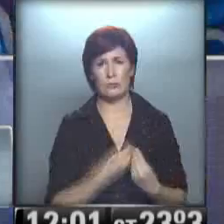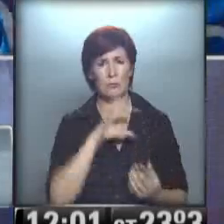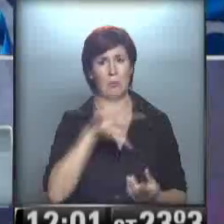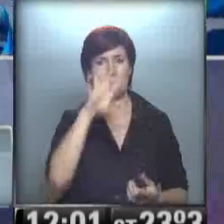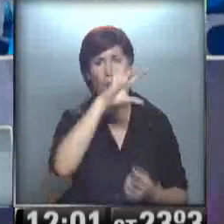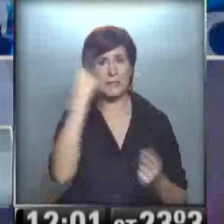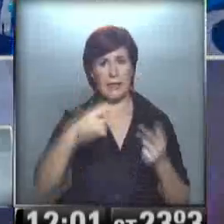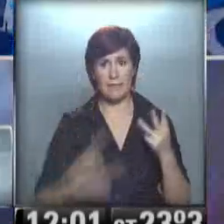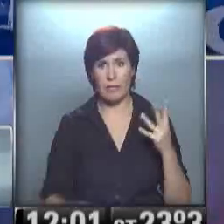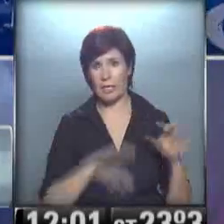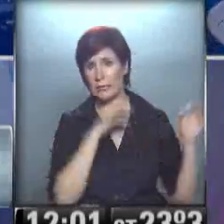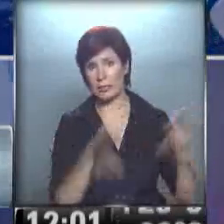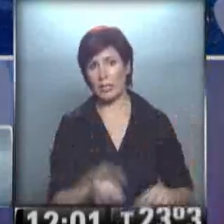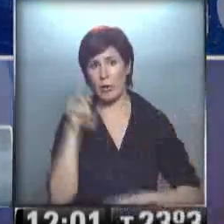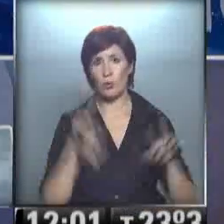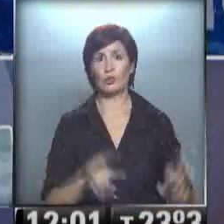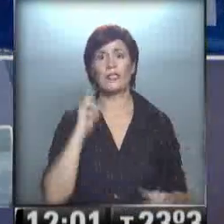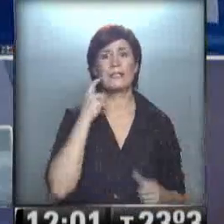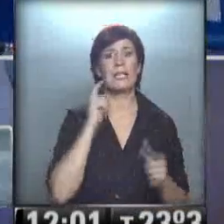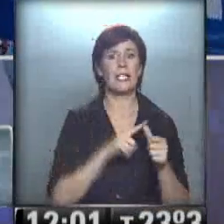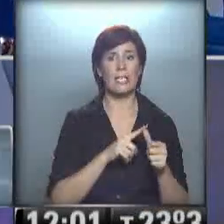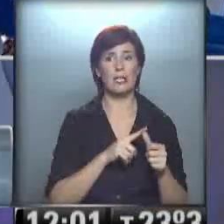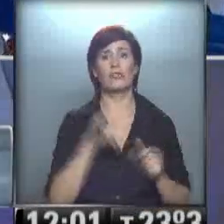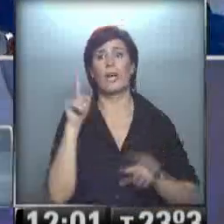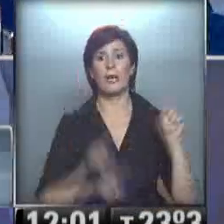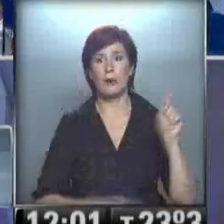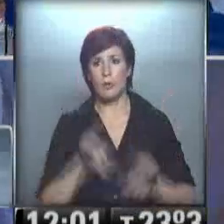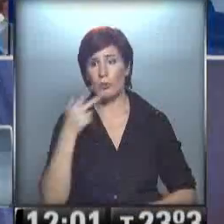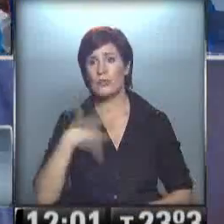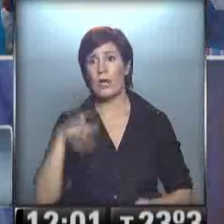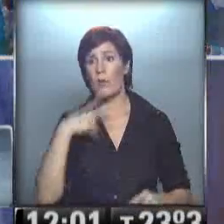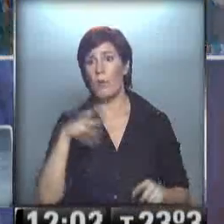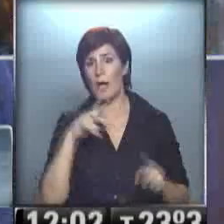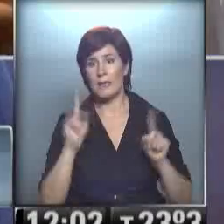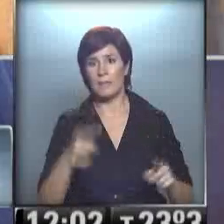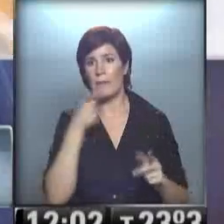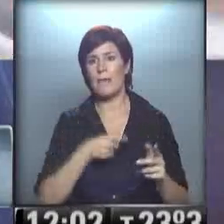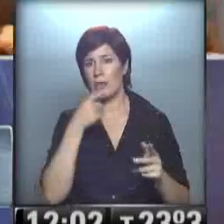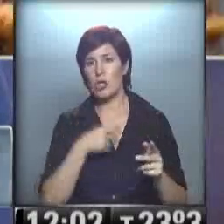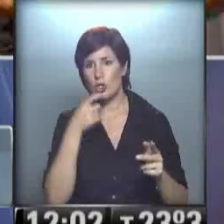provincias. Allí vemos gente de Entre Ríos, ha venido gente de San Juan, de Mendoza,